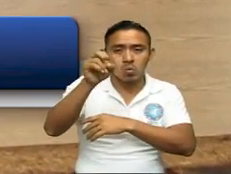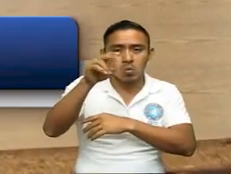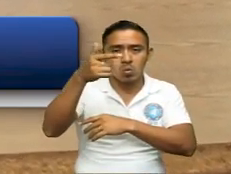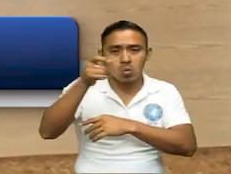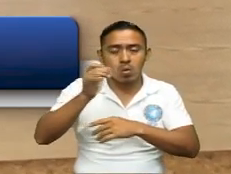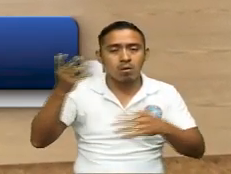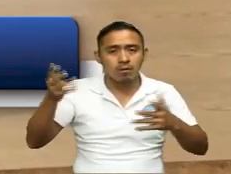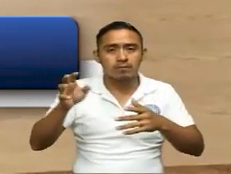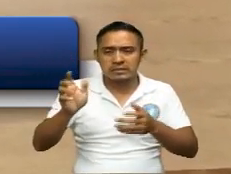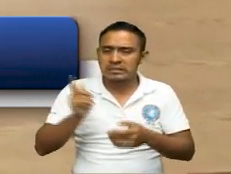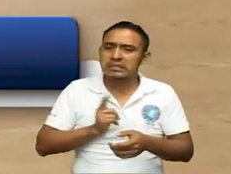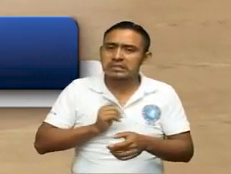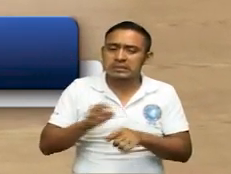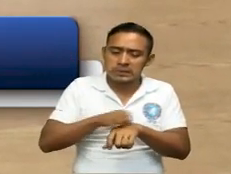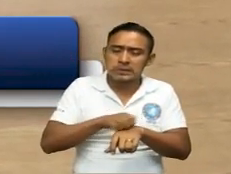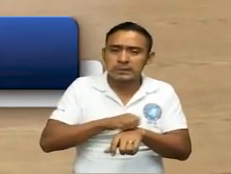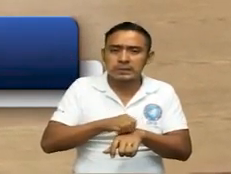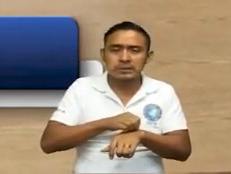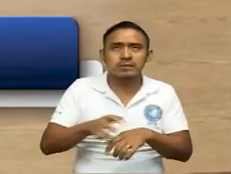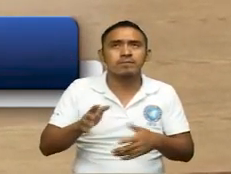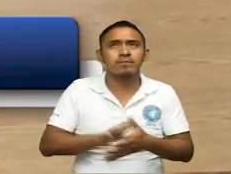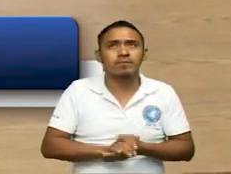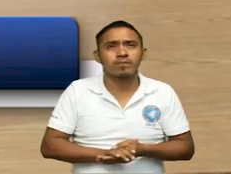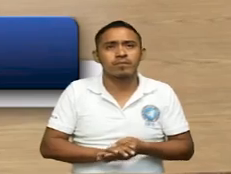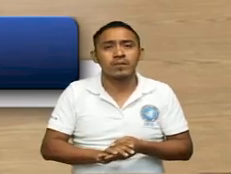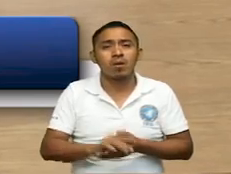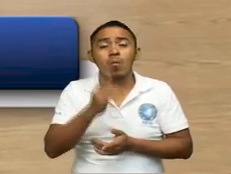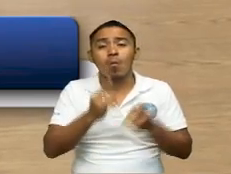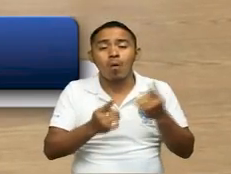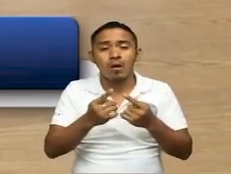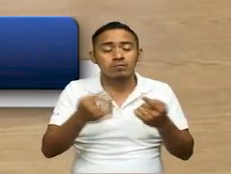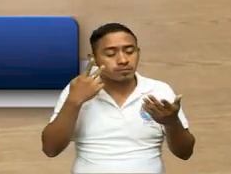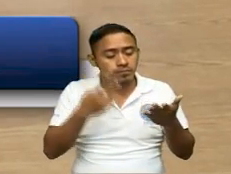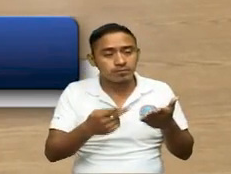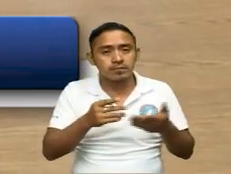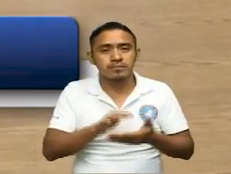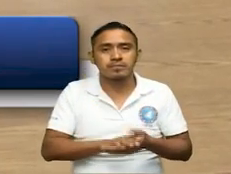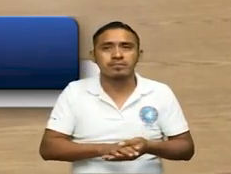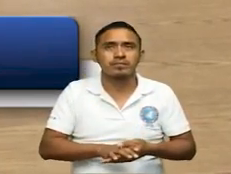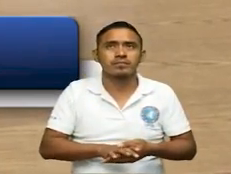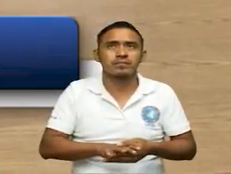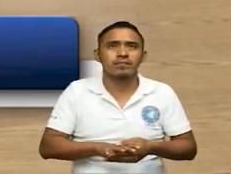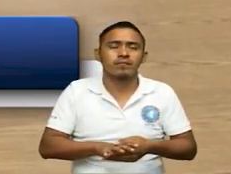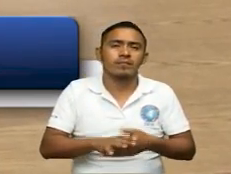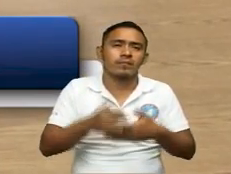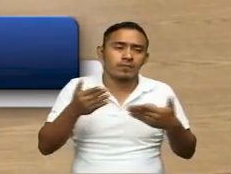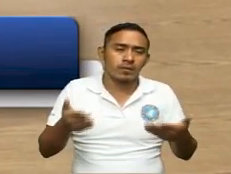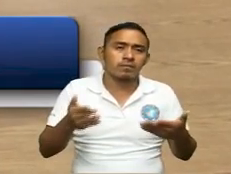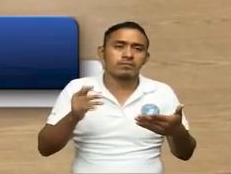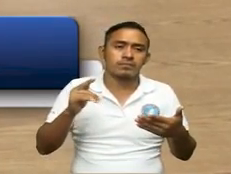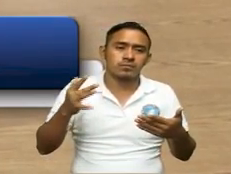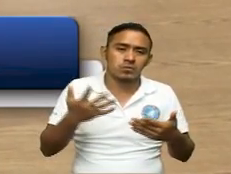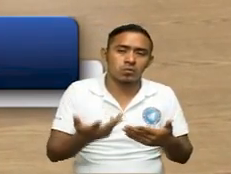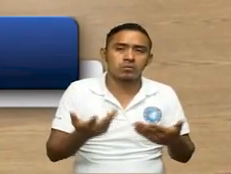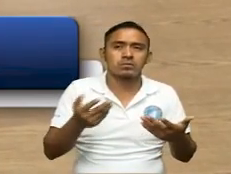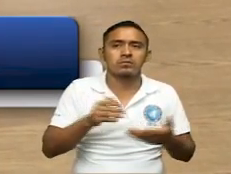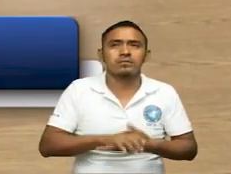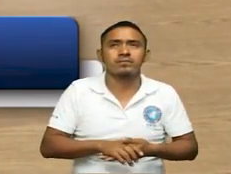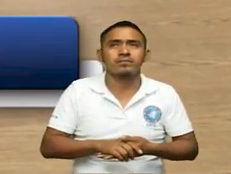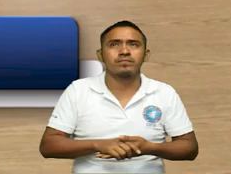obviamente causa picazón. Entonces, ¿cuáles son los síntomas? Los síntomas, realmente que las infecciones por los hongos, en caso de las tiña capiti,